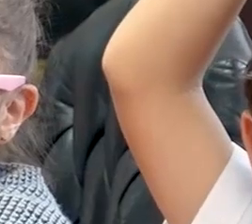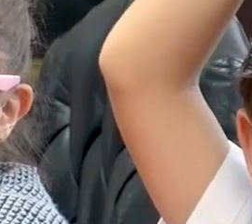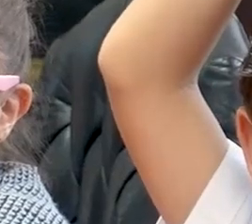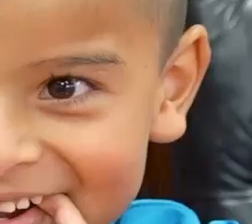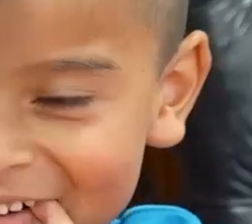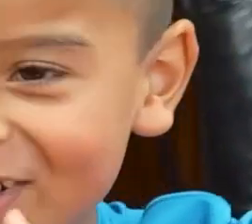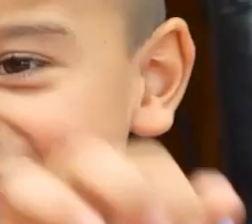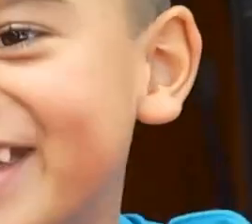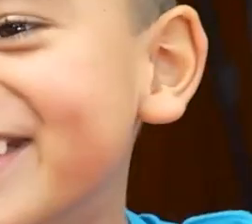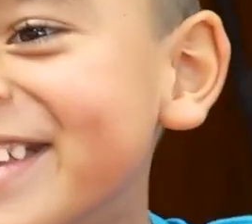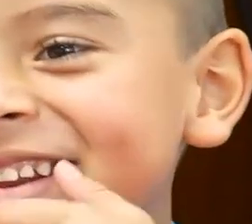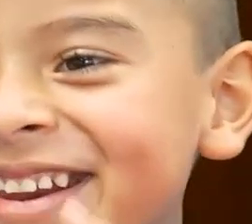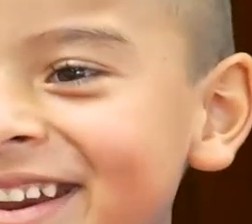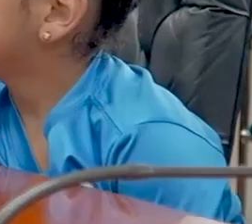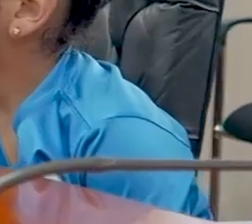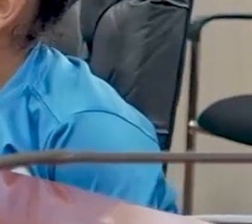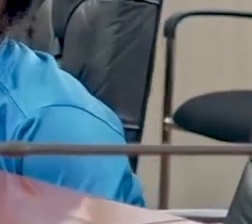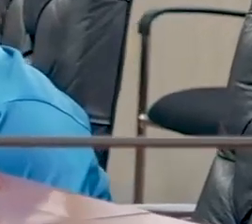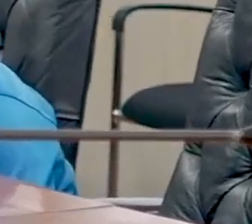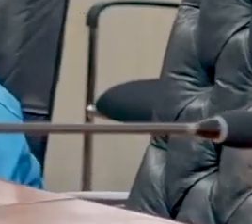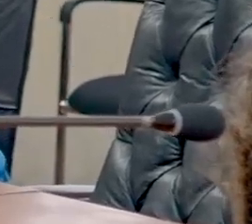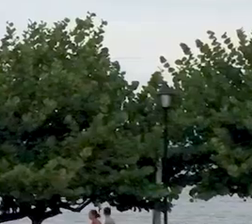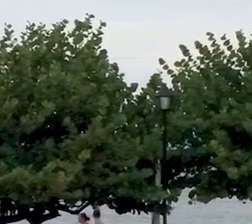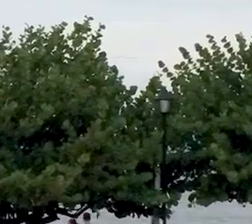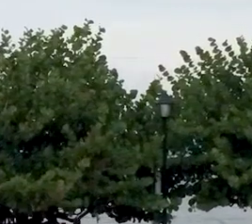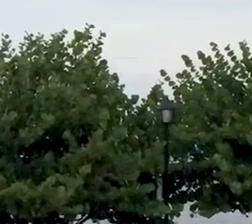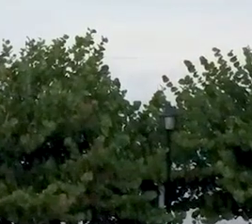Que la próxima generación crezca en un país mejor.